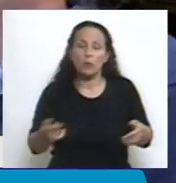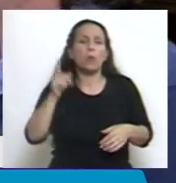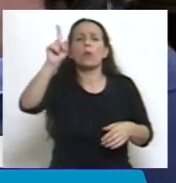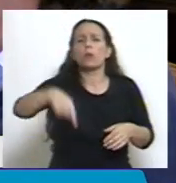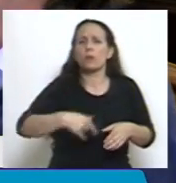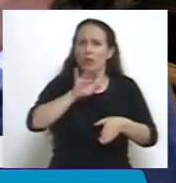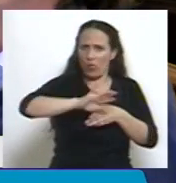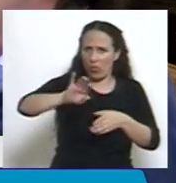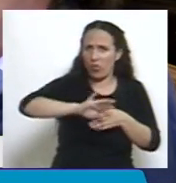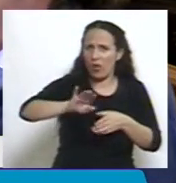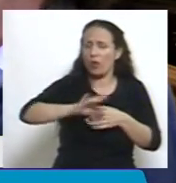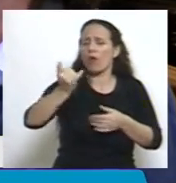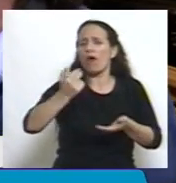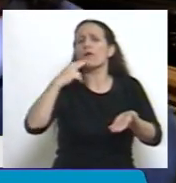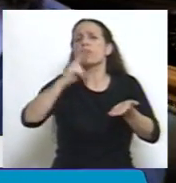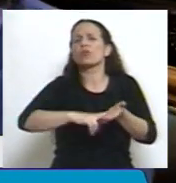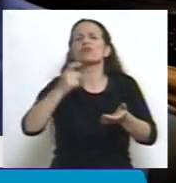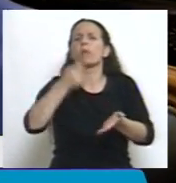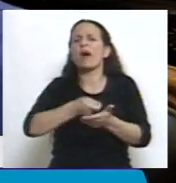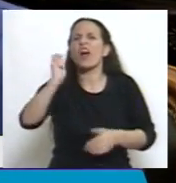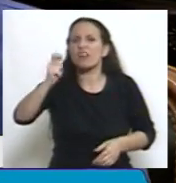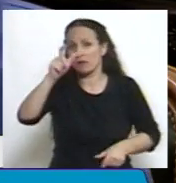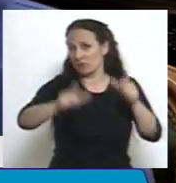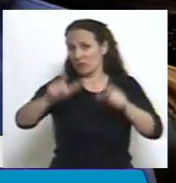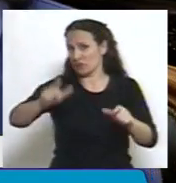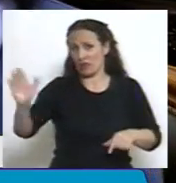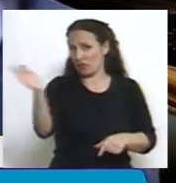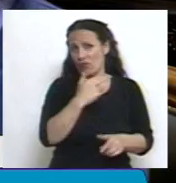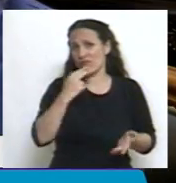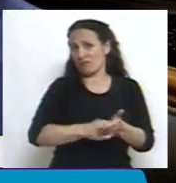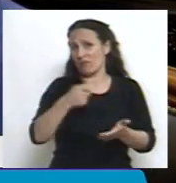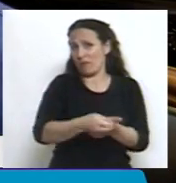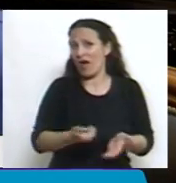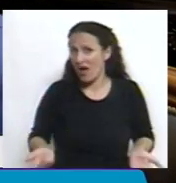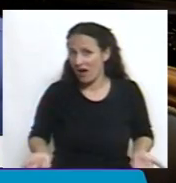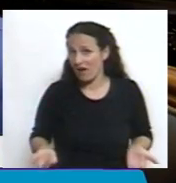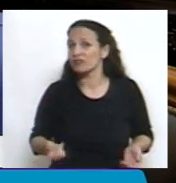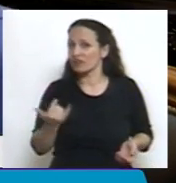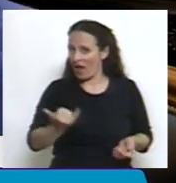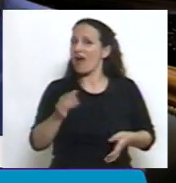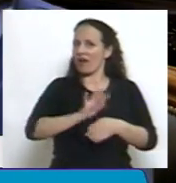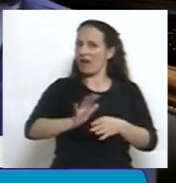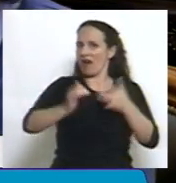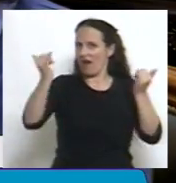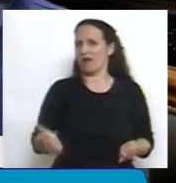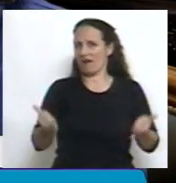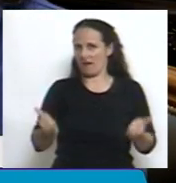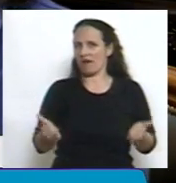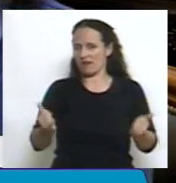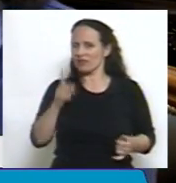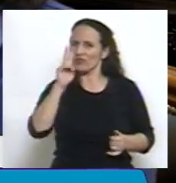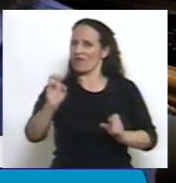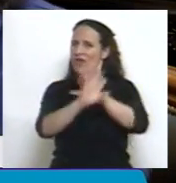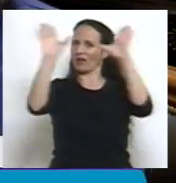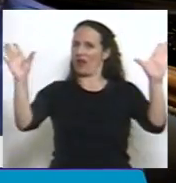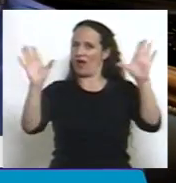impuesto inflacionario que lo pagan los demás, lo pagan todos los ciudadanos. Entonces con alguien nos estamos endeudando y está clarísimo esto. La verdad es